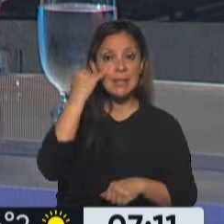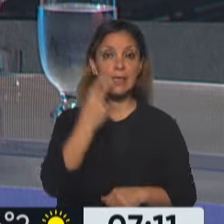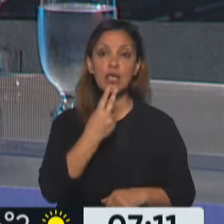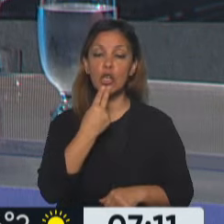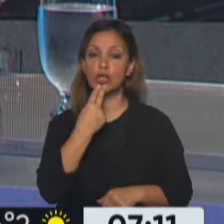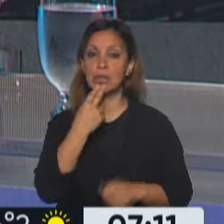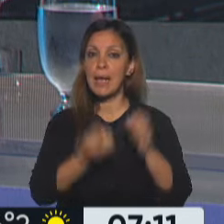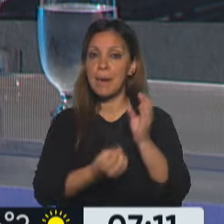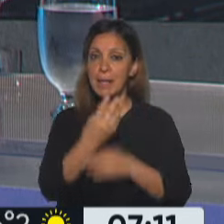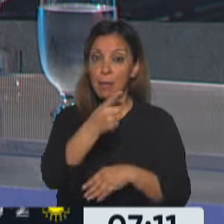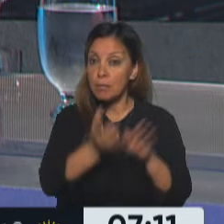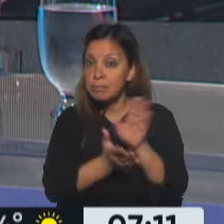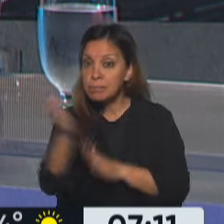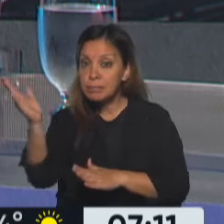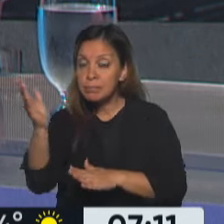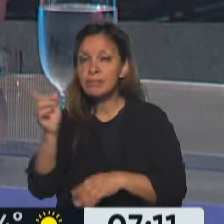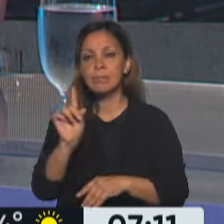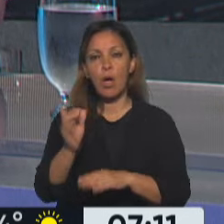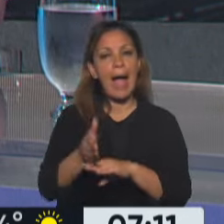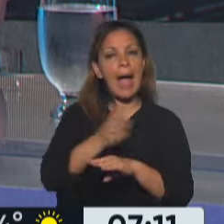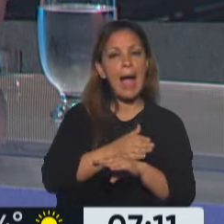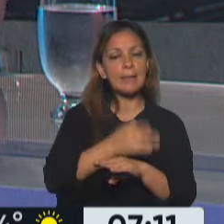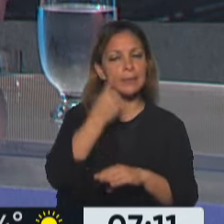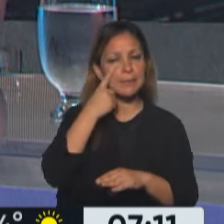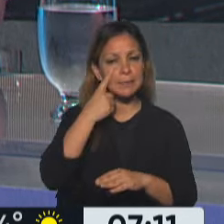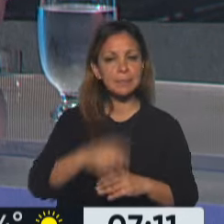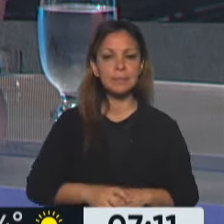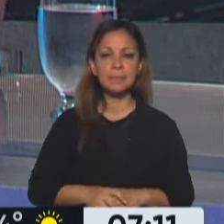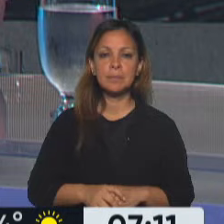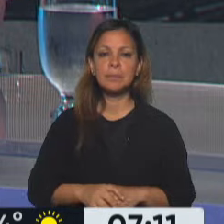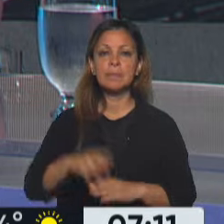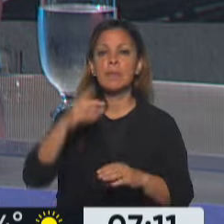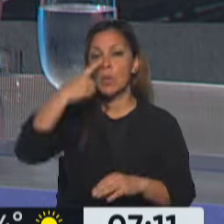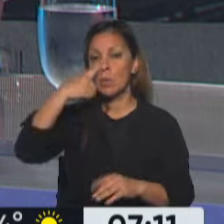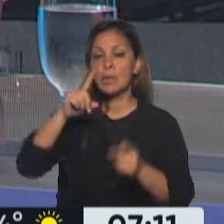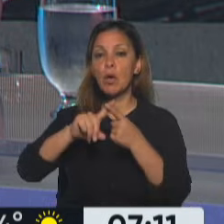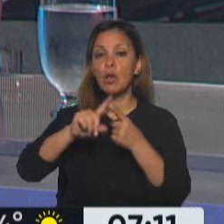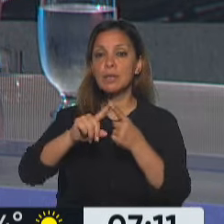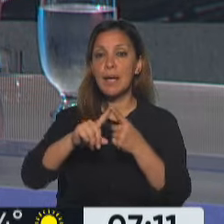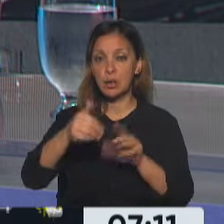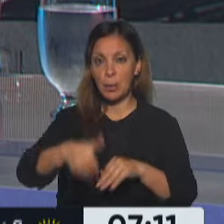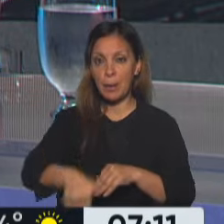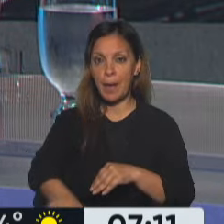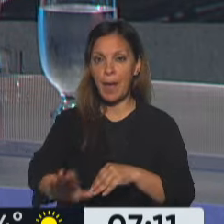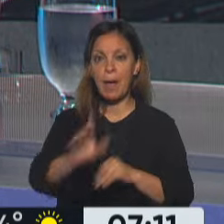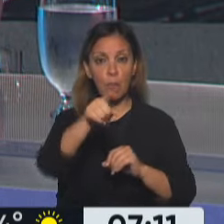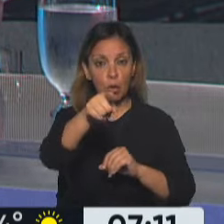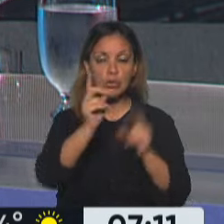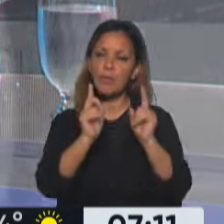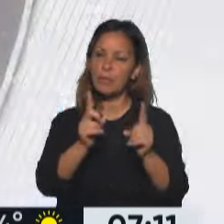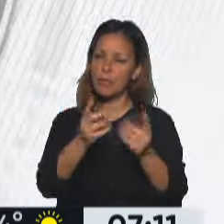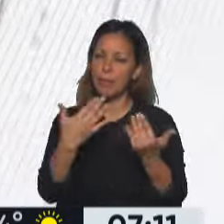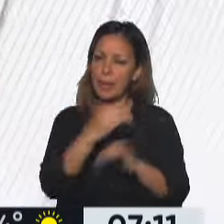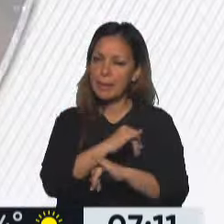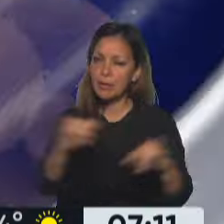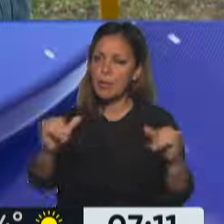de casa. Vamos a todavía tener el último contacto con Villa Gesell. Quédate porque puede haber novedades